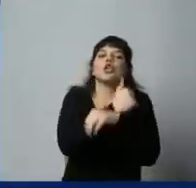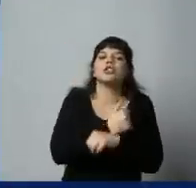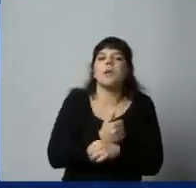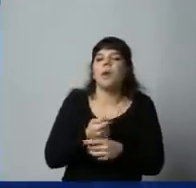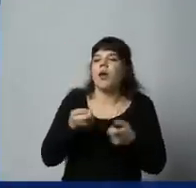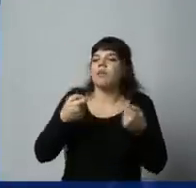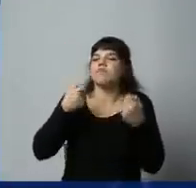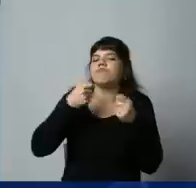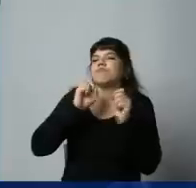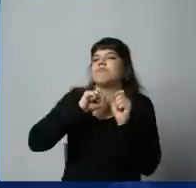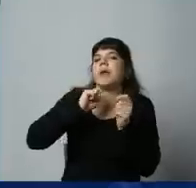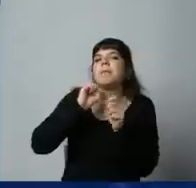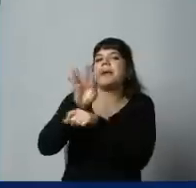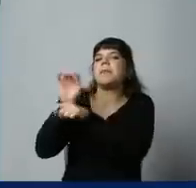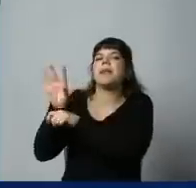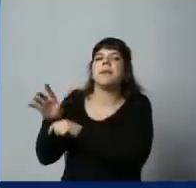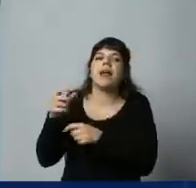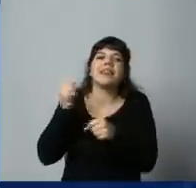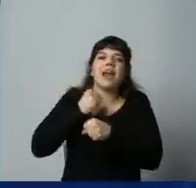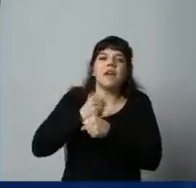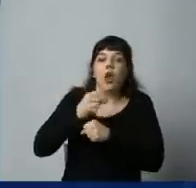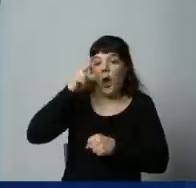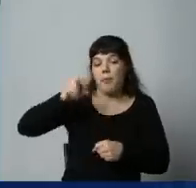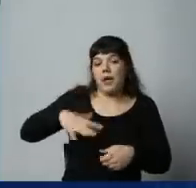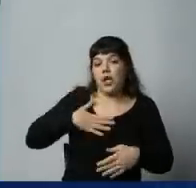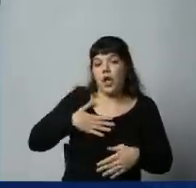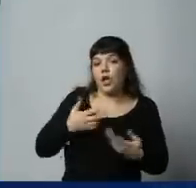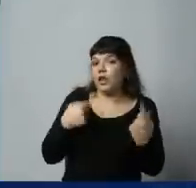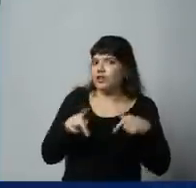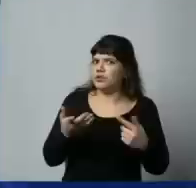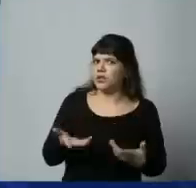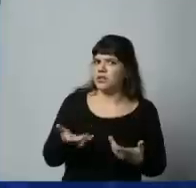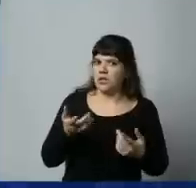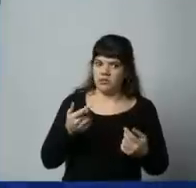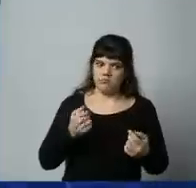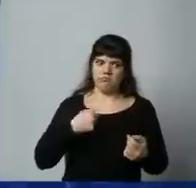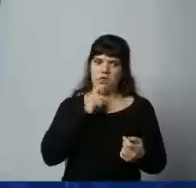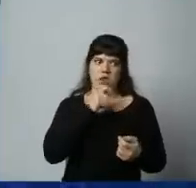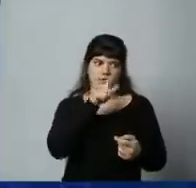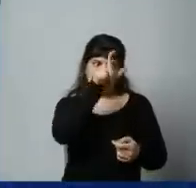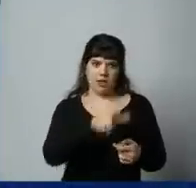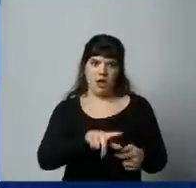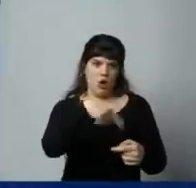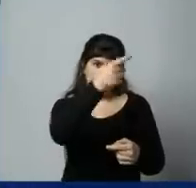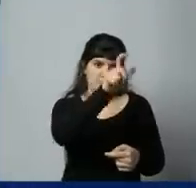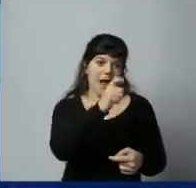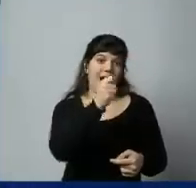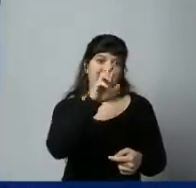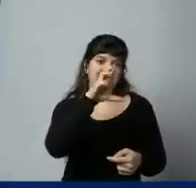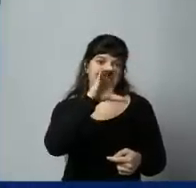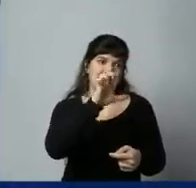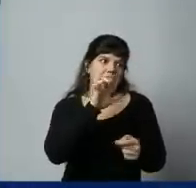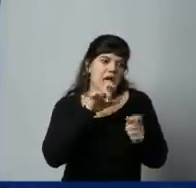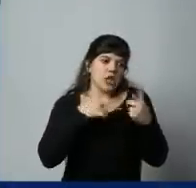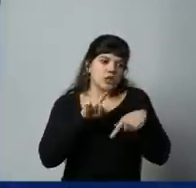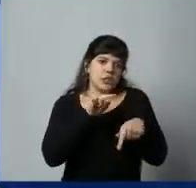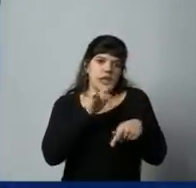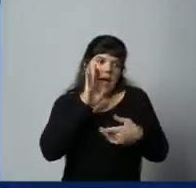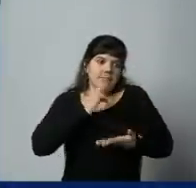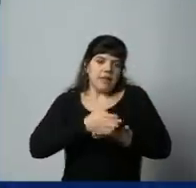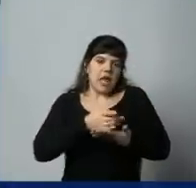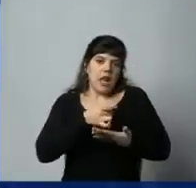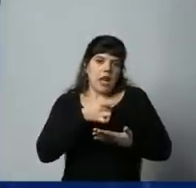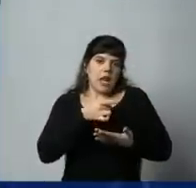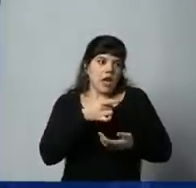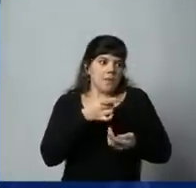trabajo de estudio de opinión le hicieron una entrevista a Luis Arce él dice que contestó que una encuesta que Ellos tenían estaban primeros y a raíz de eso